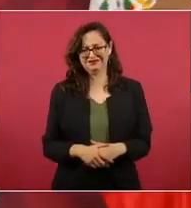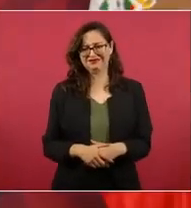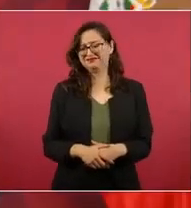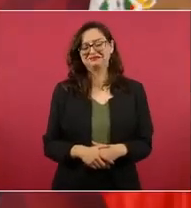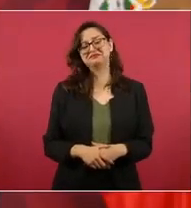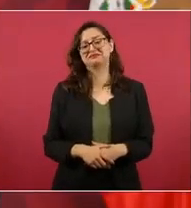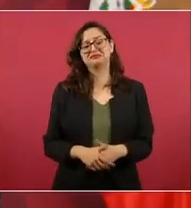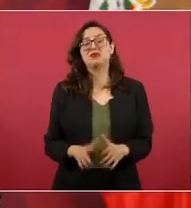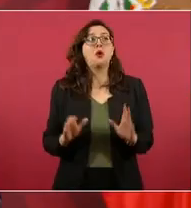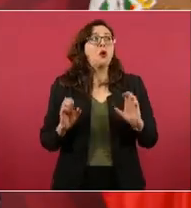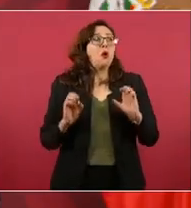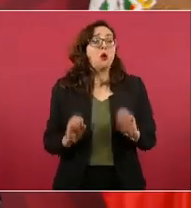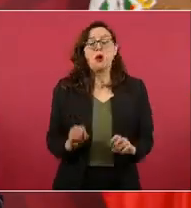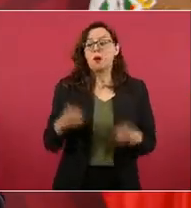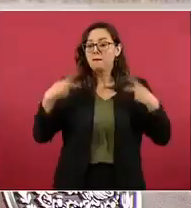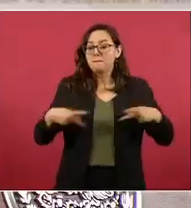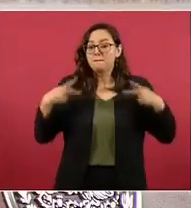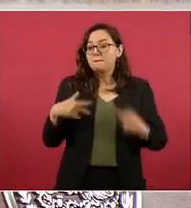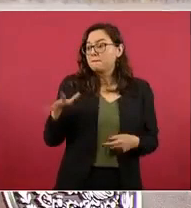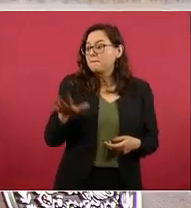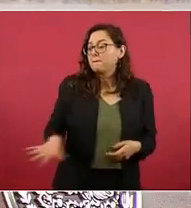no ayudáramos a los pobres